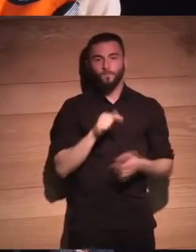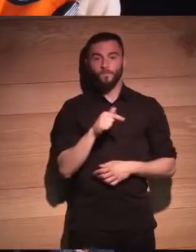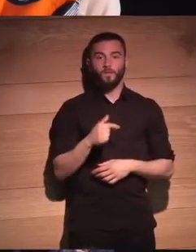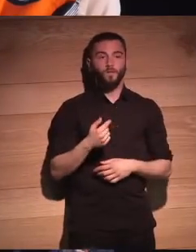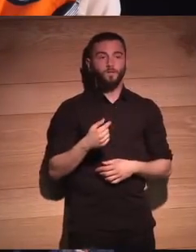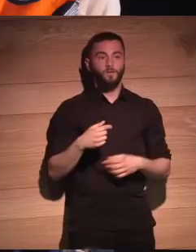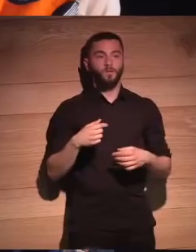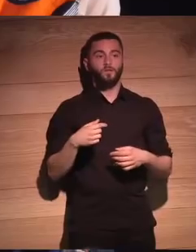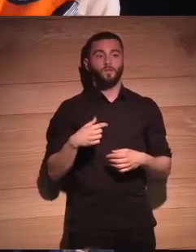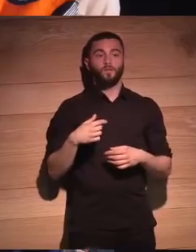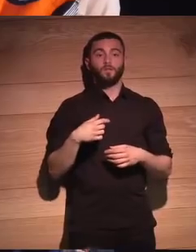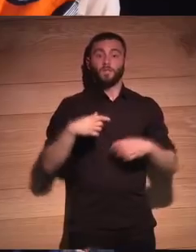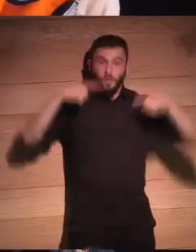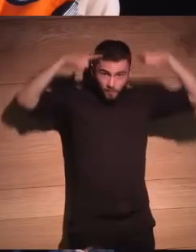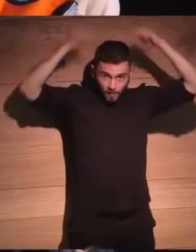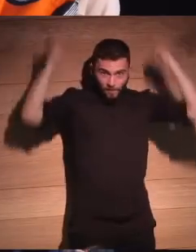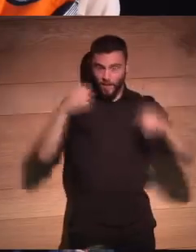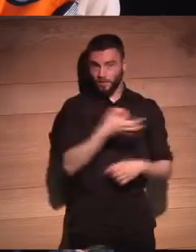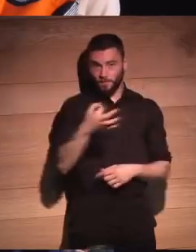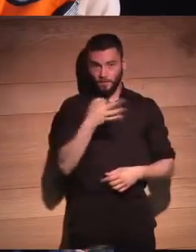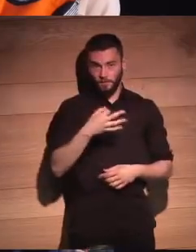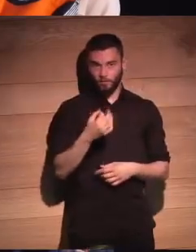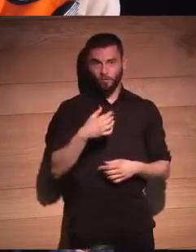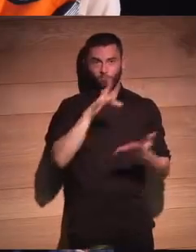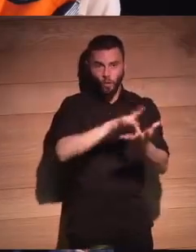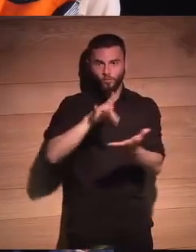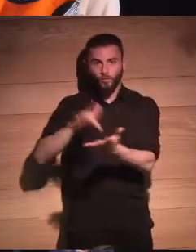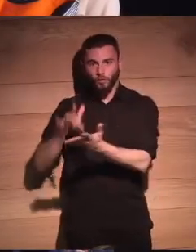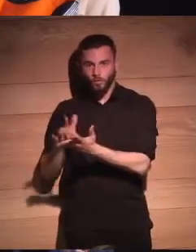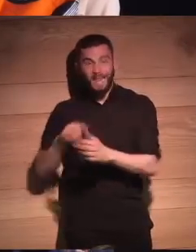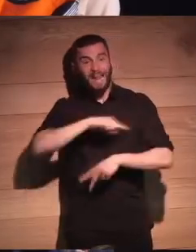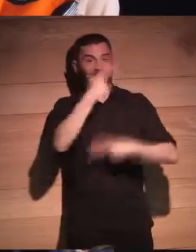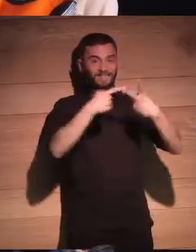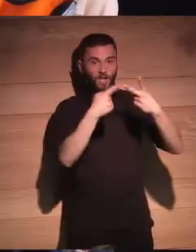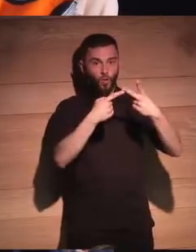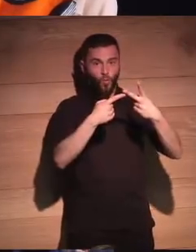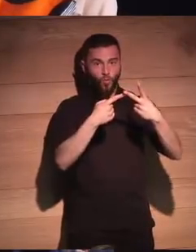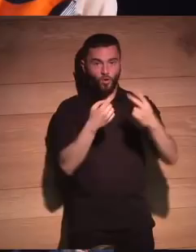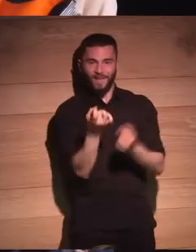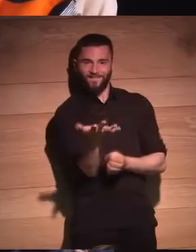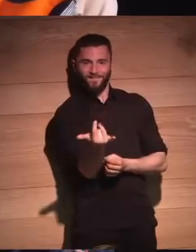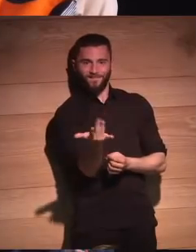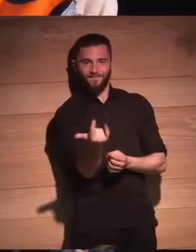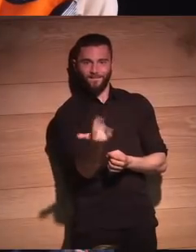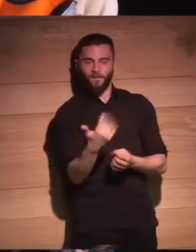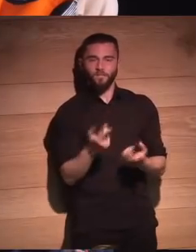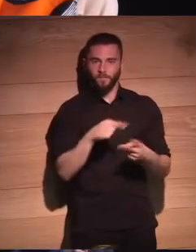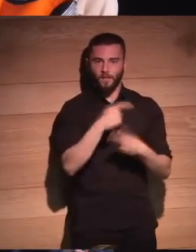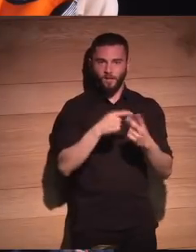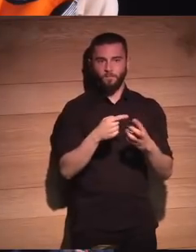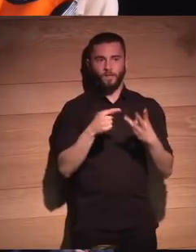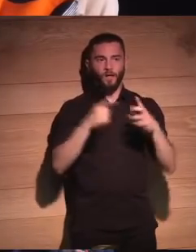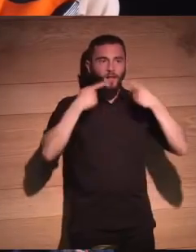tan estupenda como la de Batman. El Efectivamente. segundo sería Spider-Man a años luz en la competencia y los demás no tienen, o sea, el